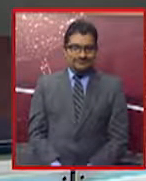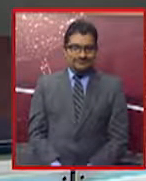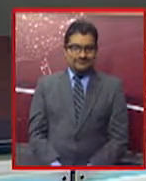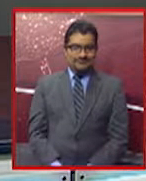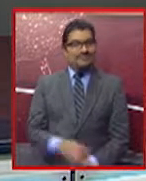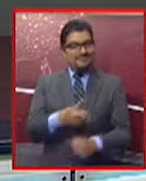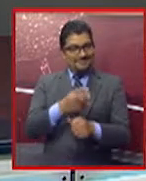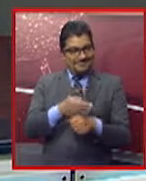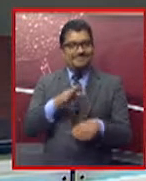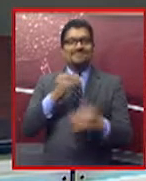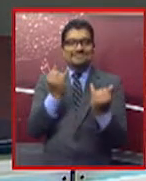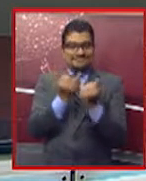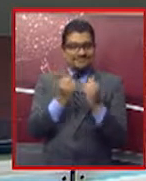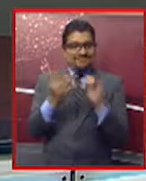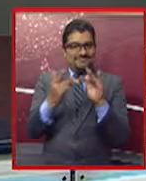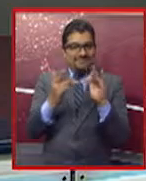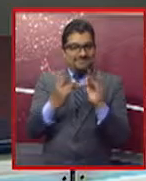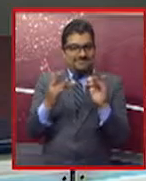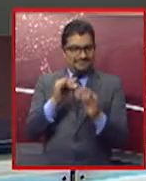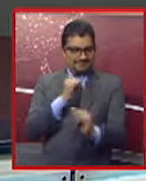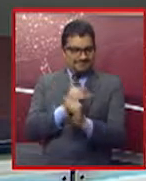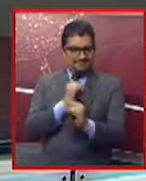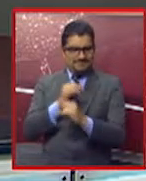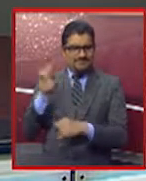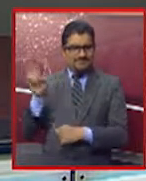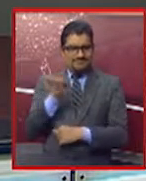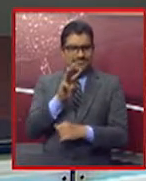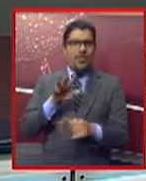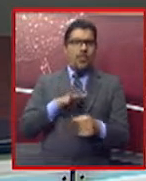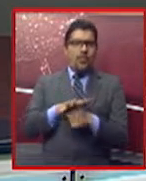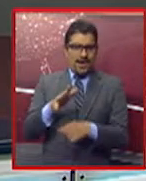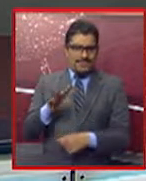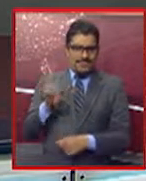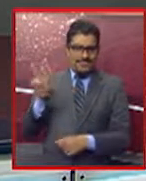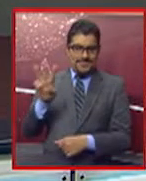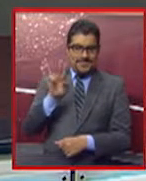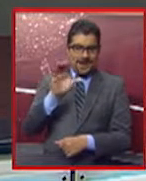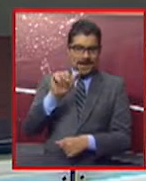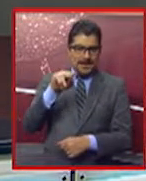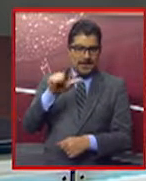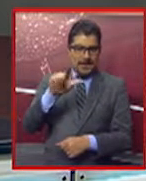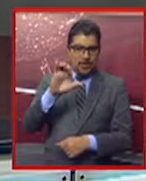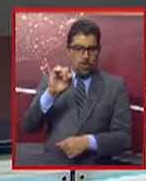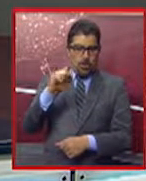Lo invito a visitarnos en nuestro portal de internet. Nos puede encontrar en